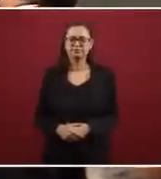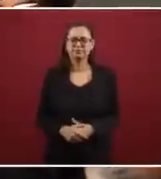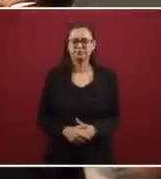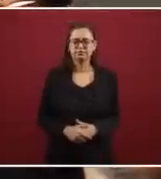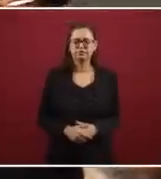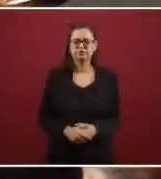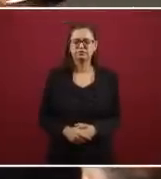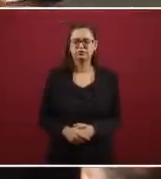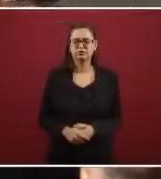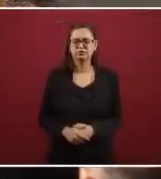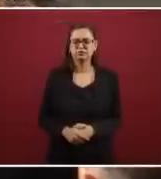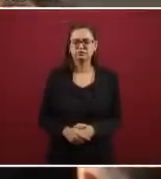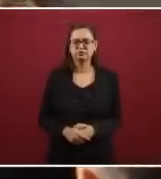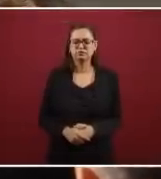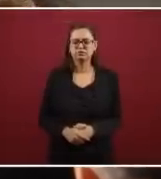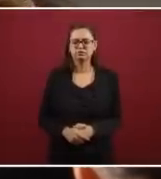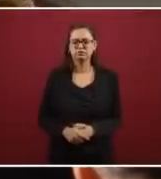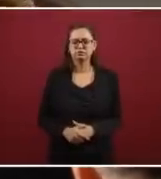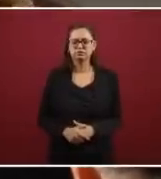queriendo